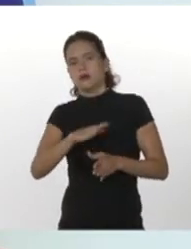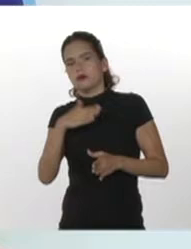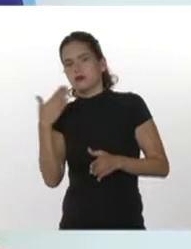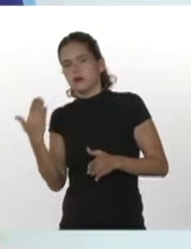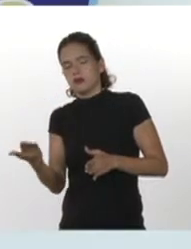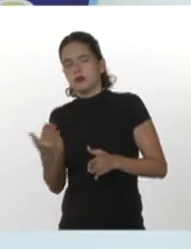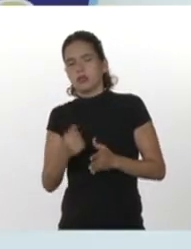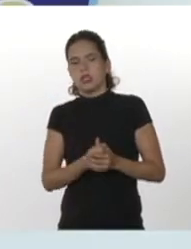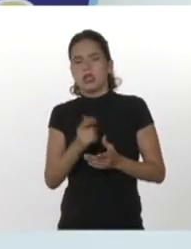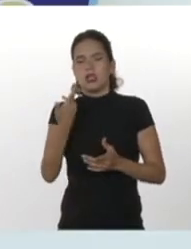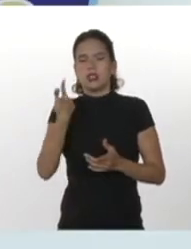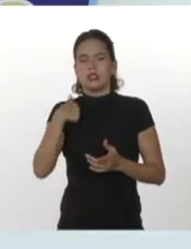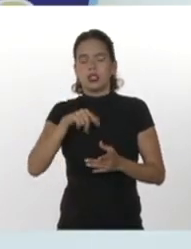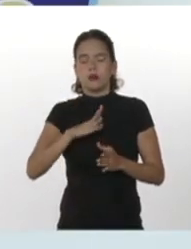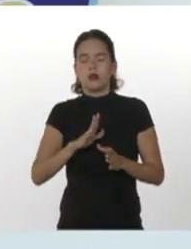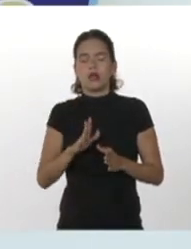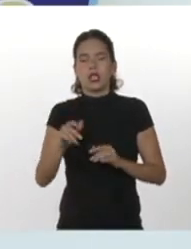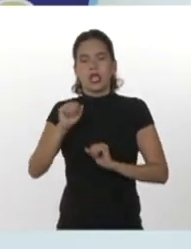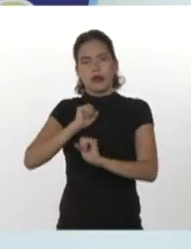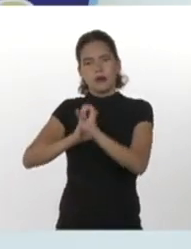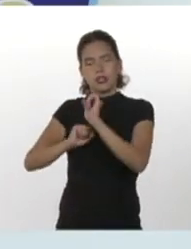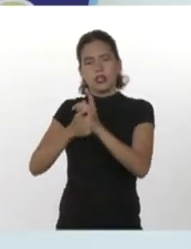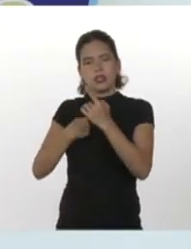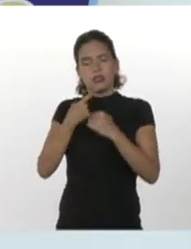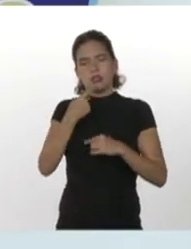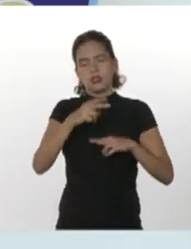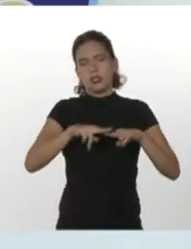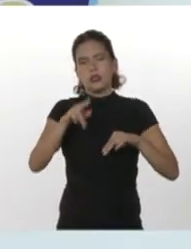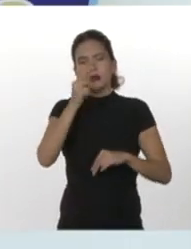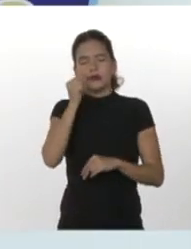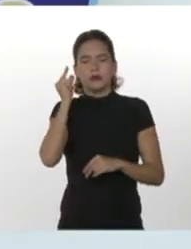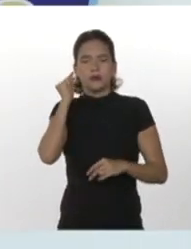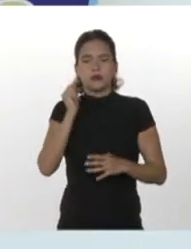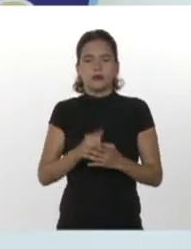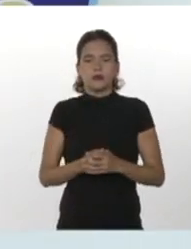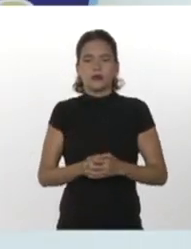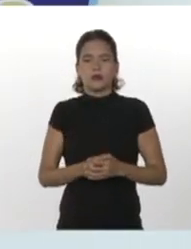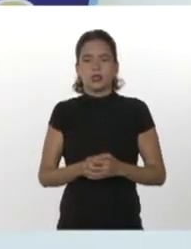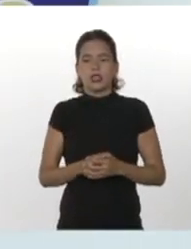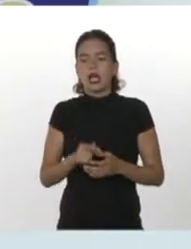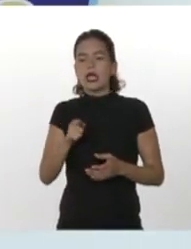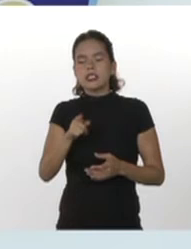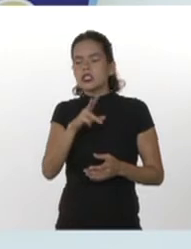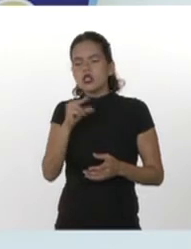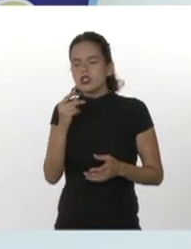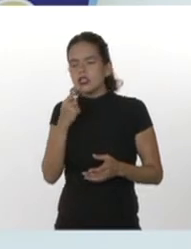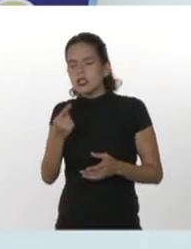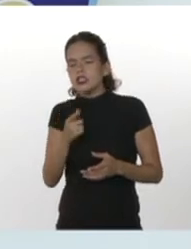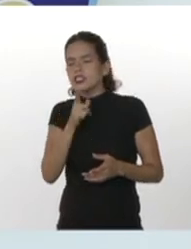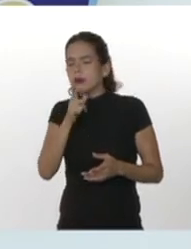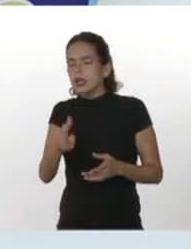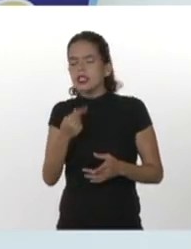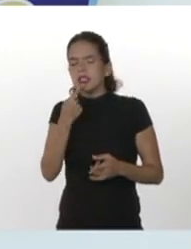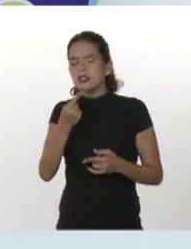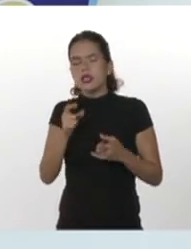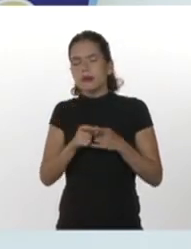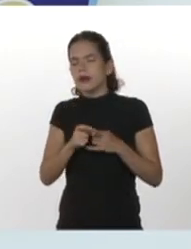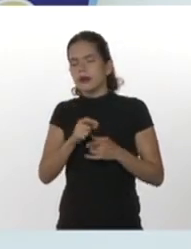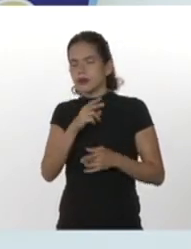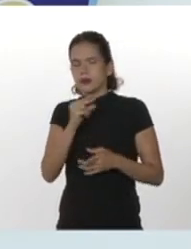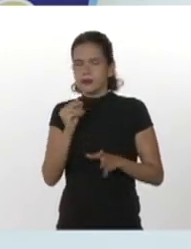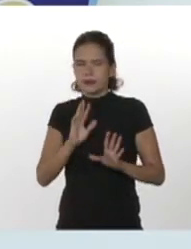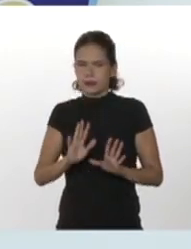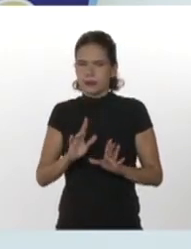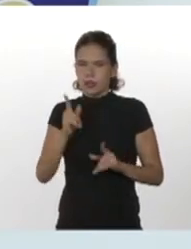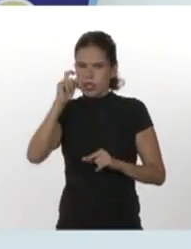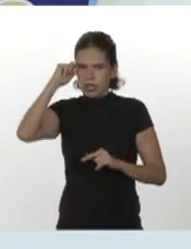lado, debemos evitar decirle a ese niño, a esa niña, que así no se dice, está mal dicha la palabra,